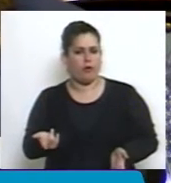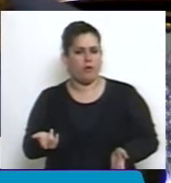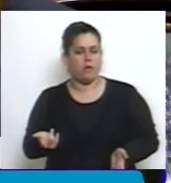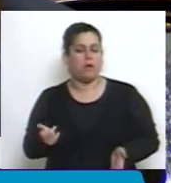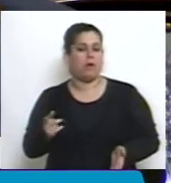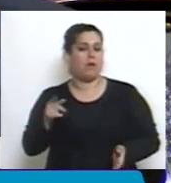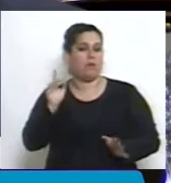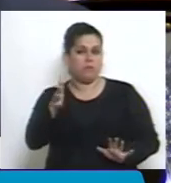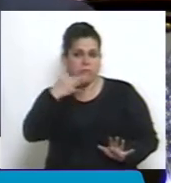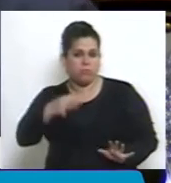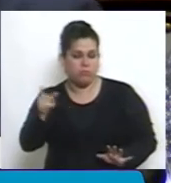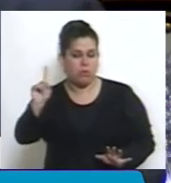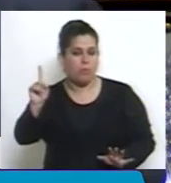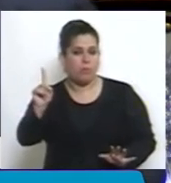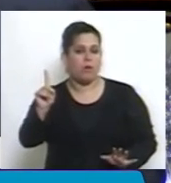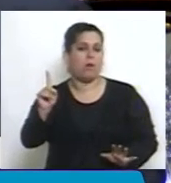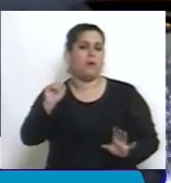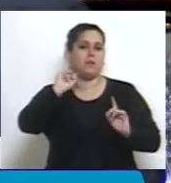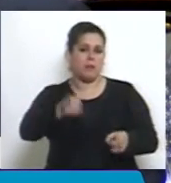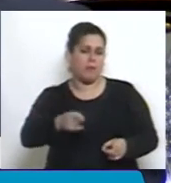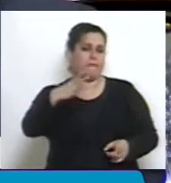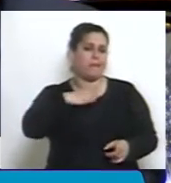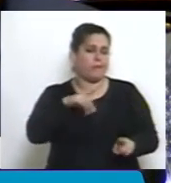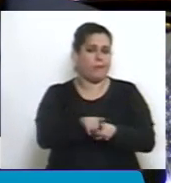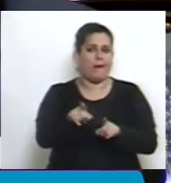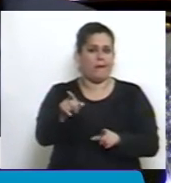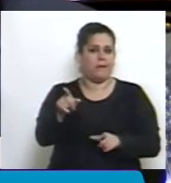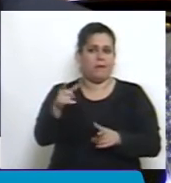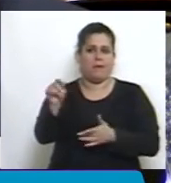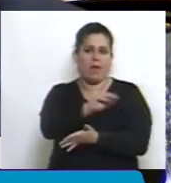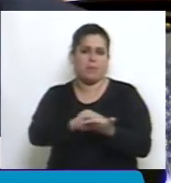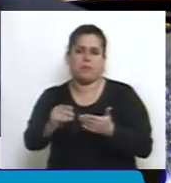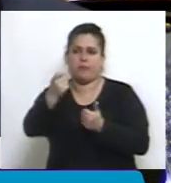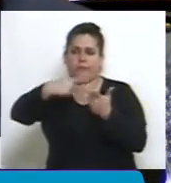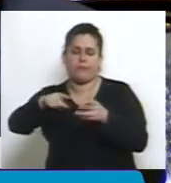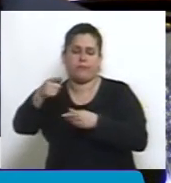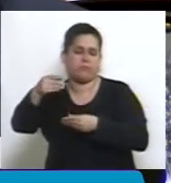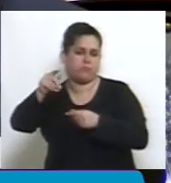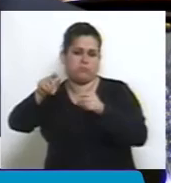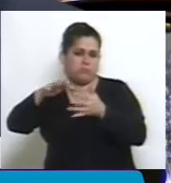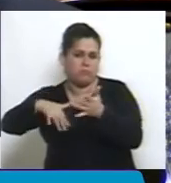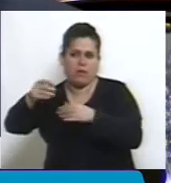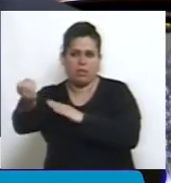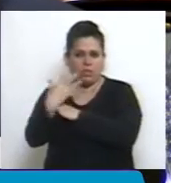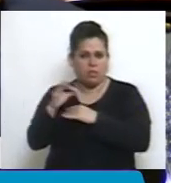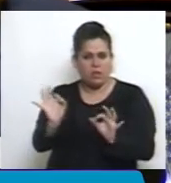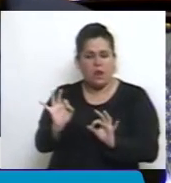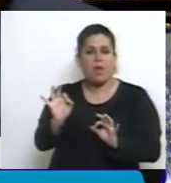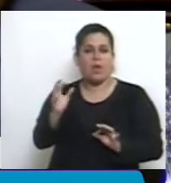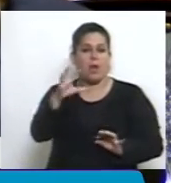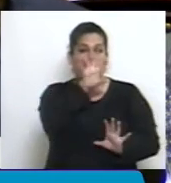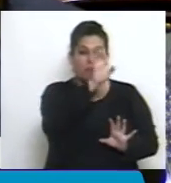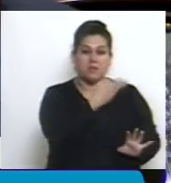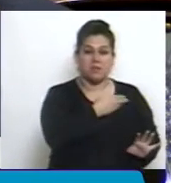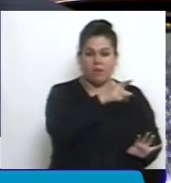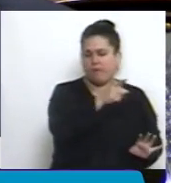este incumplimiento y ante la falta de respuesta administrativa a sus reclamos, la provincia de Santa Fe optó por